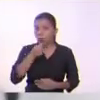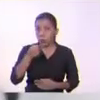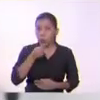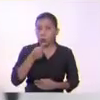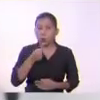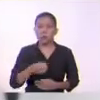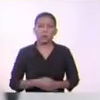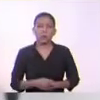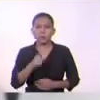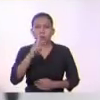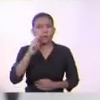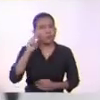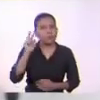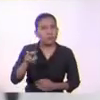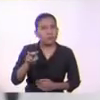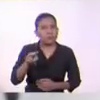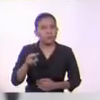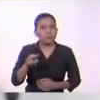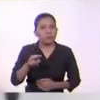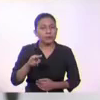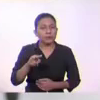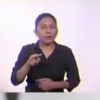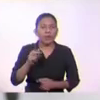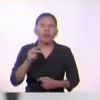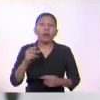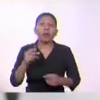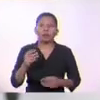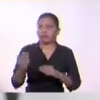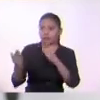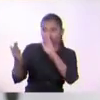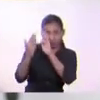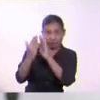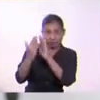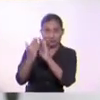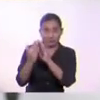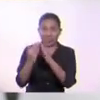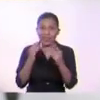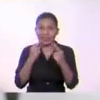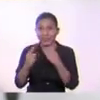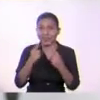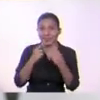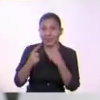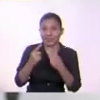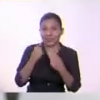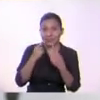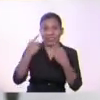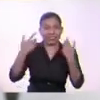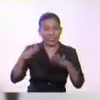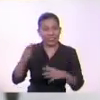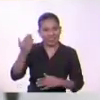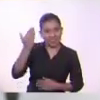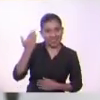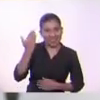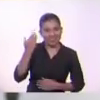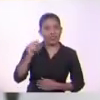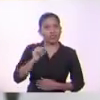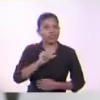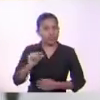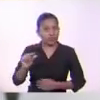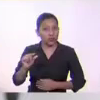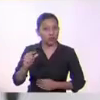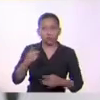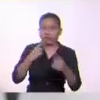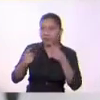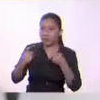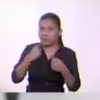se recurre a hacer entrevistas cara a cara, es decir, las que ya aprendimos que se llaman